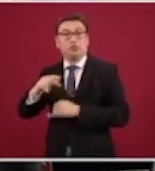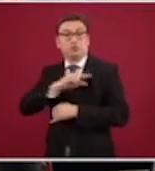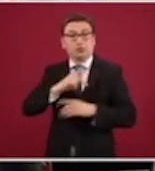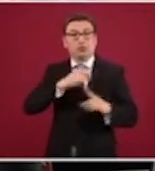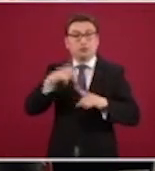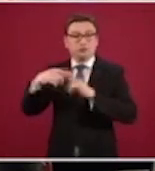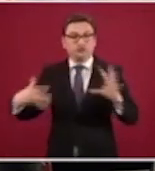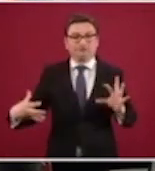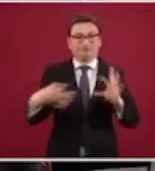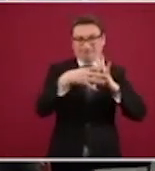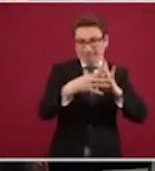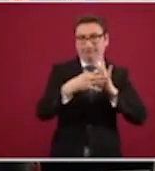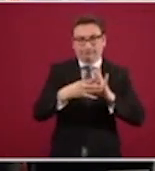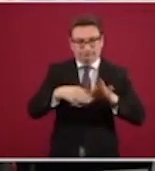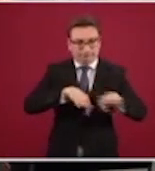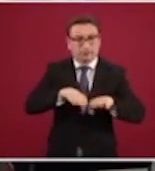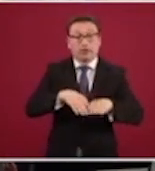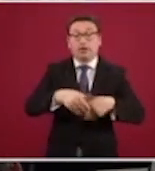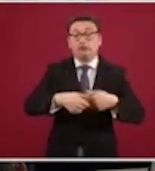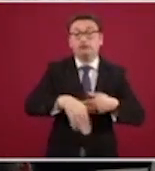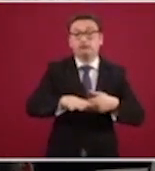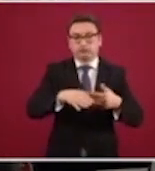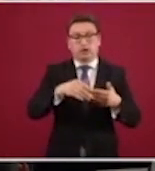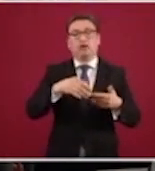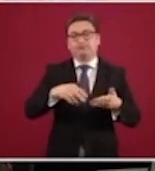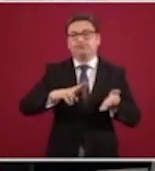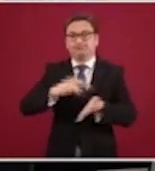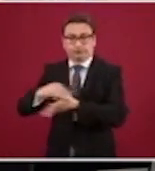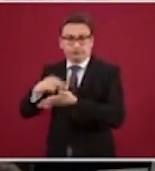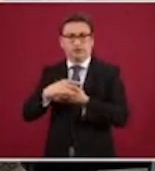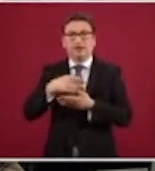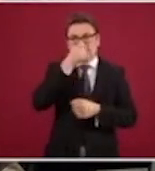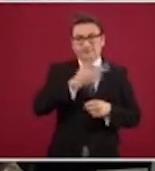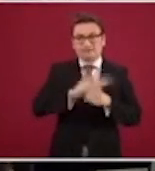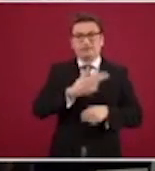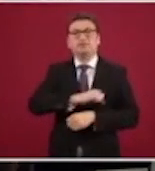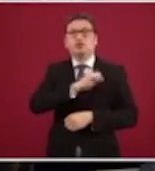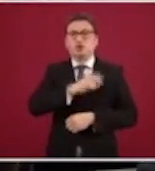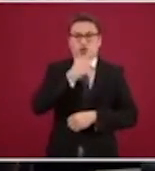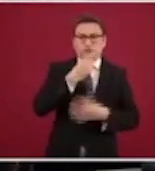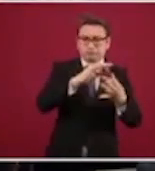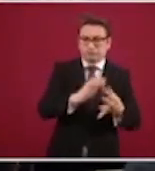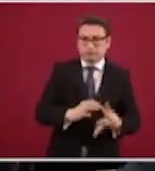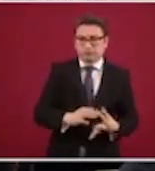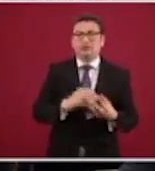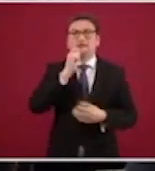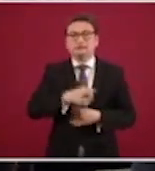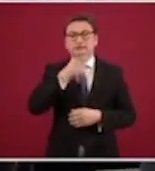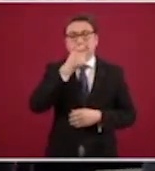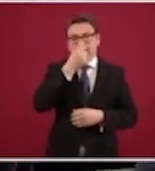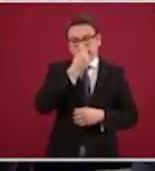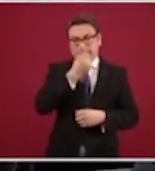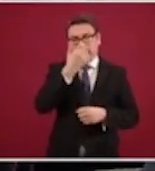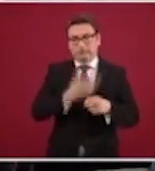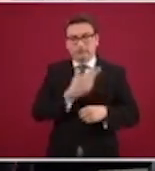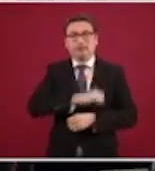se va a firmar un convenio que en un momento más detallada se nos akhtar en salud entre la secretaría de salud la